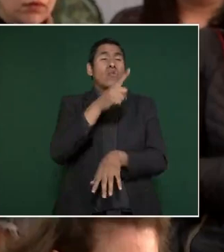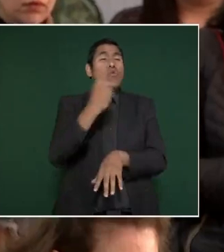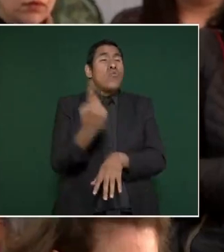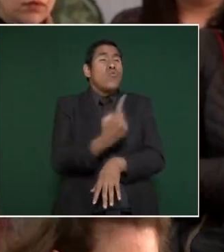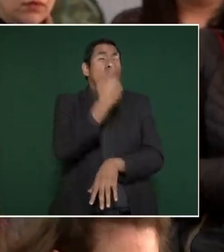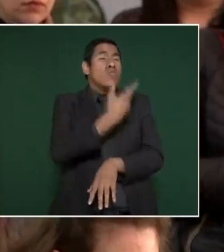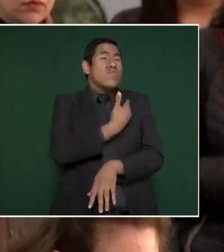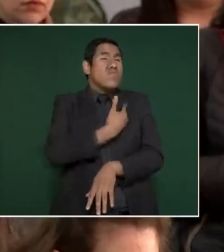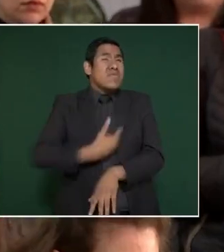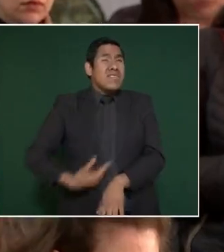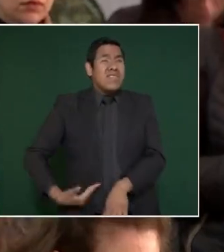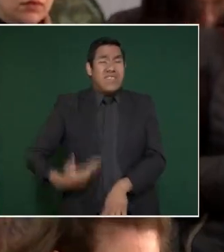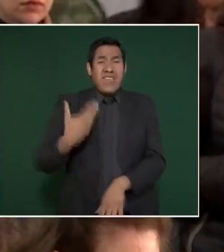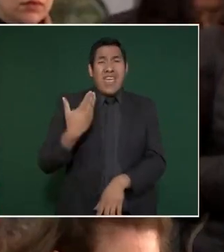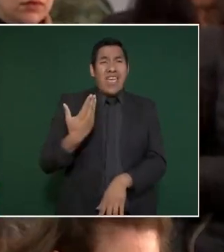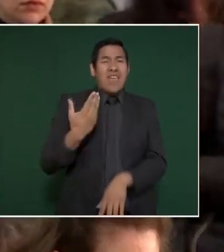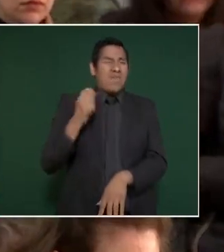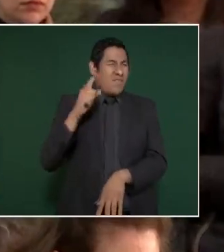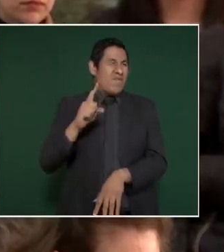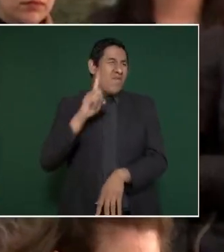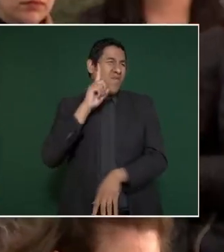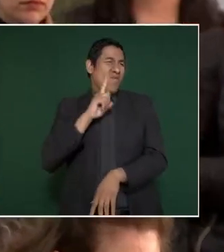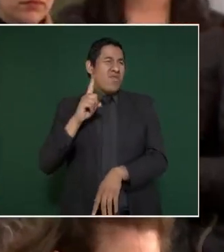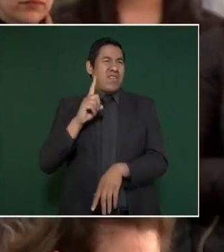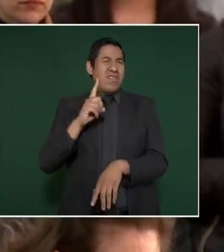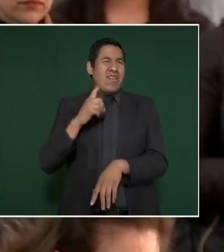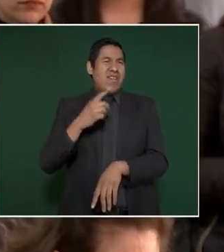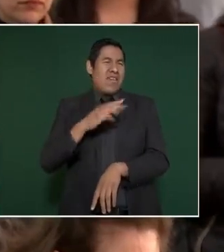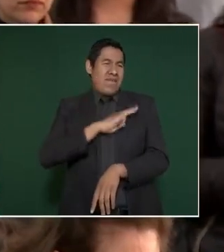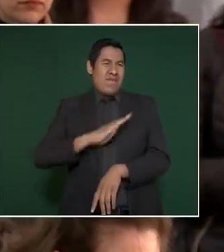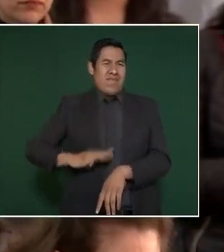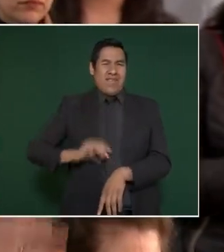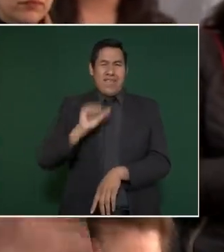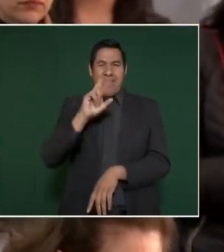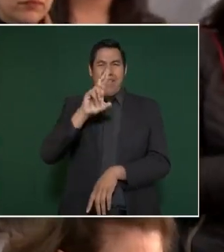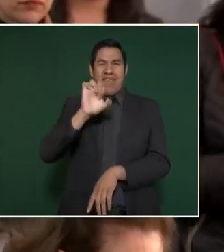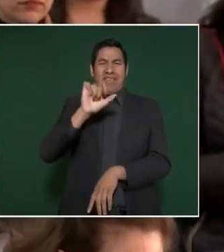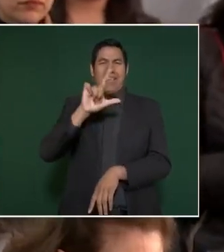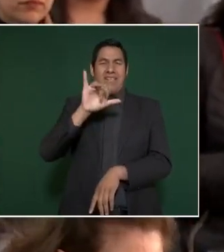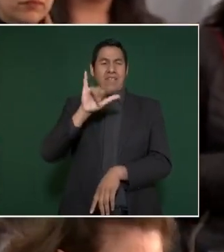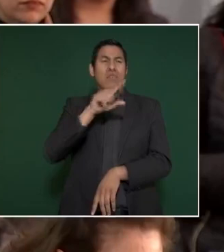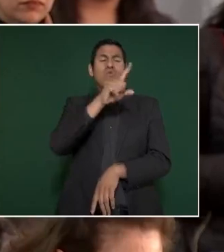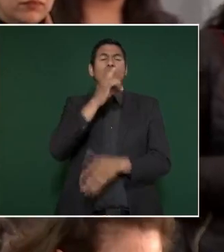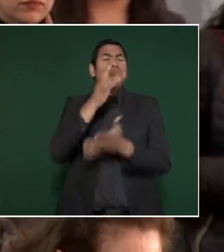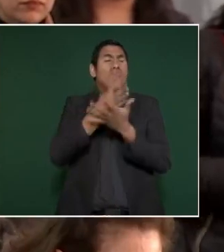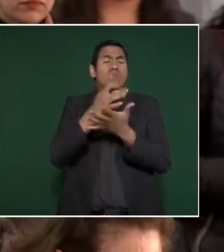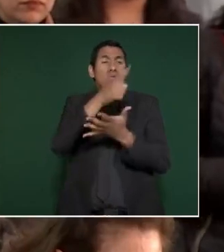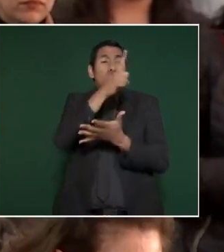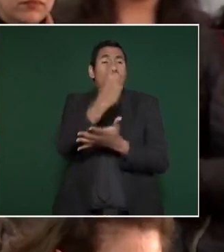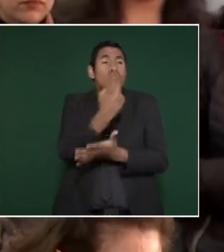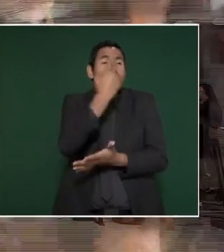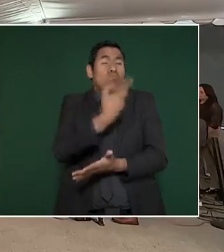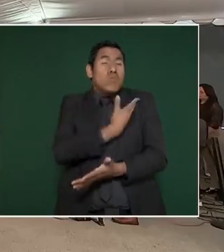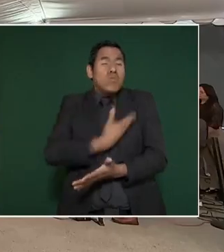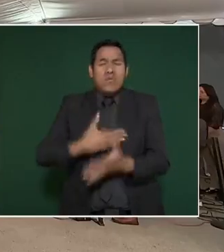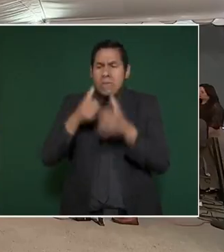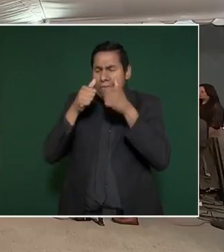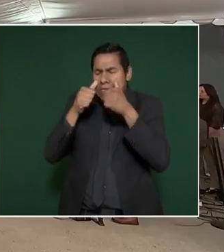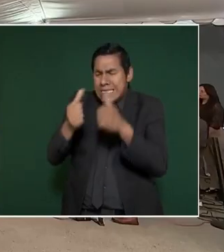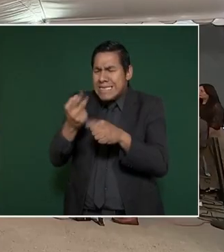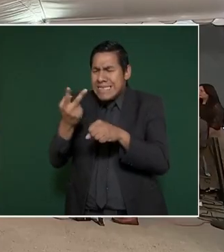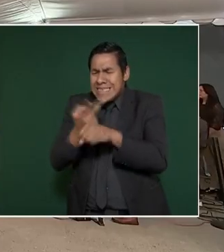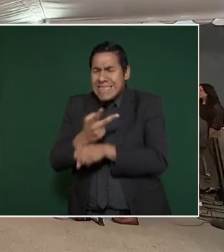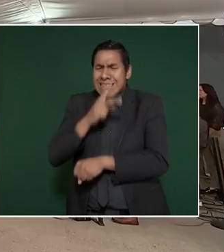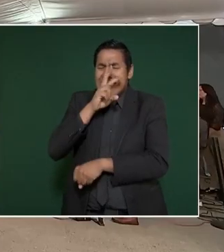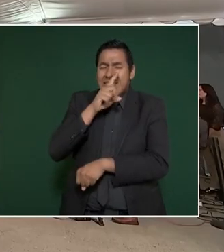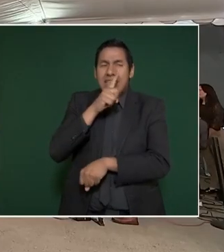ver con rac liberal y la gobernadora el tema el tema del agua allí a Rosarito es un tema que le solicita la gente a